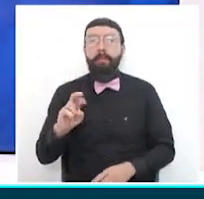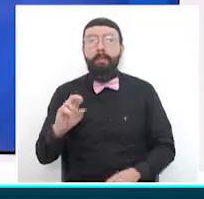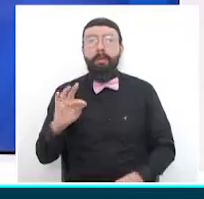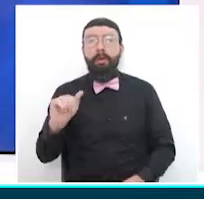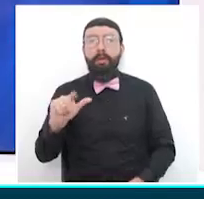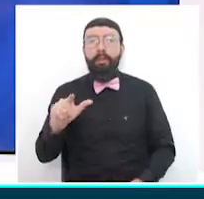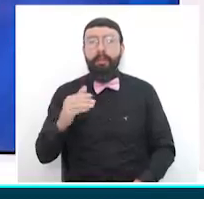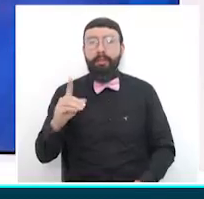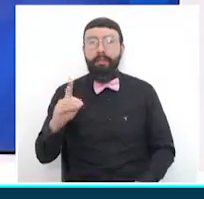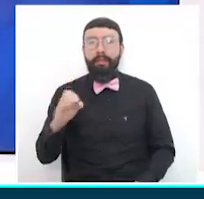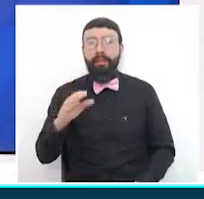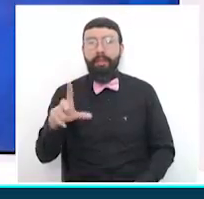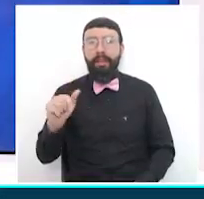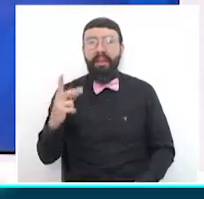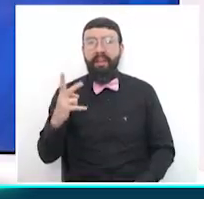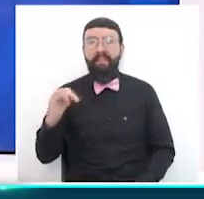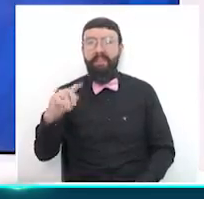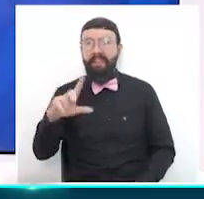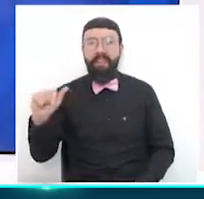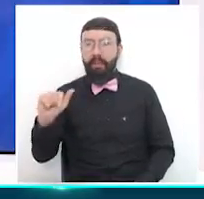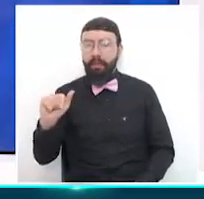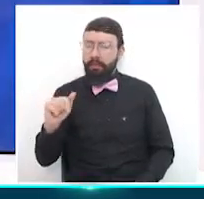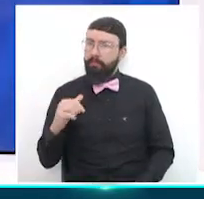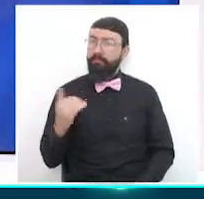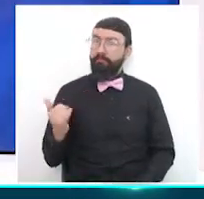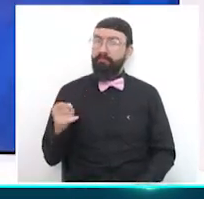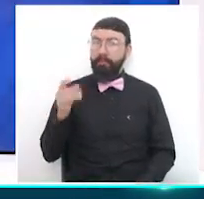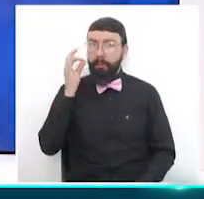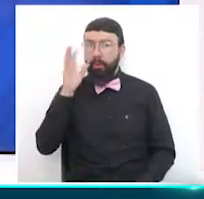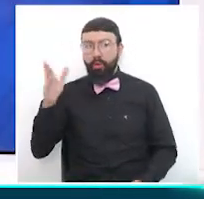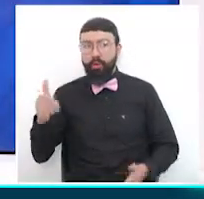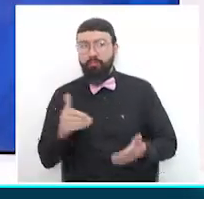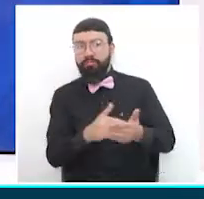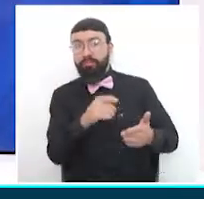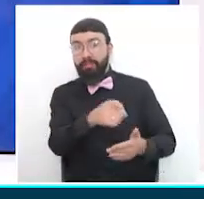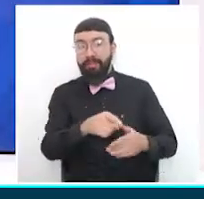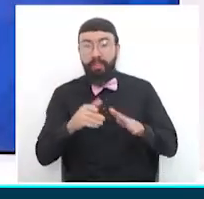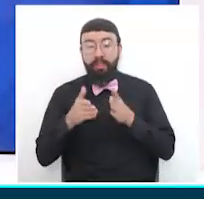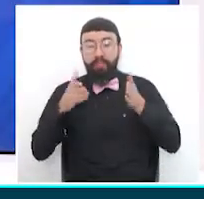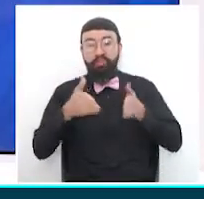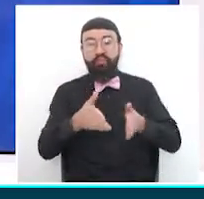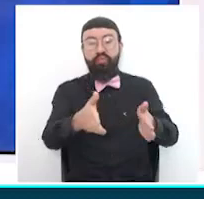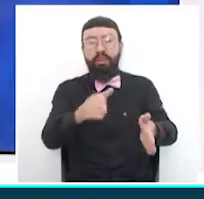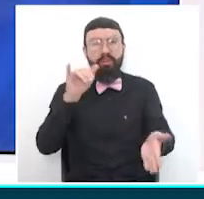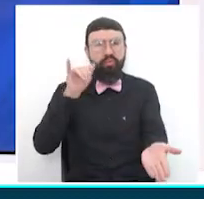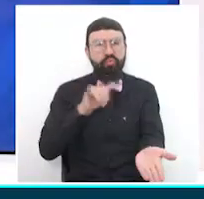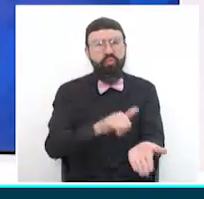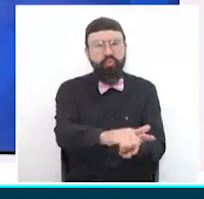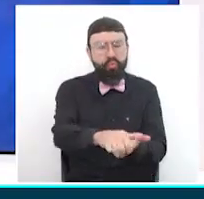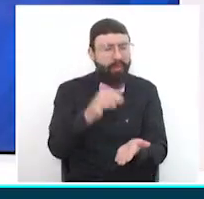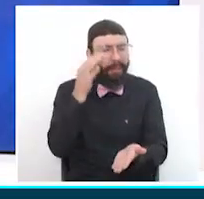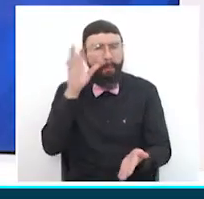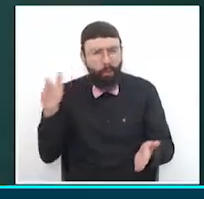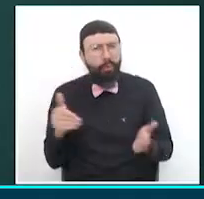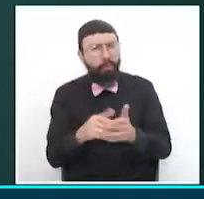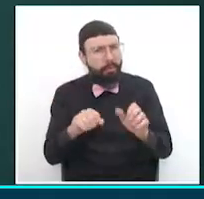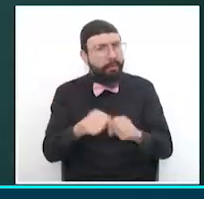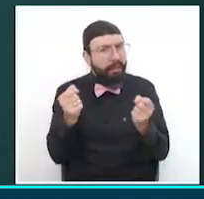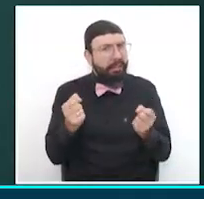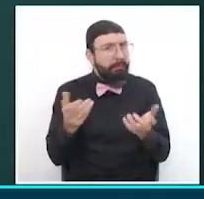un interrogante. ¿Podría haberse afectada la pista de aterrizaje del Aeropuerto Internacional Matecaña? Hablamos con expertos.